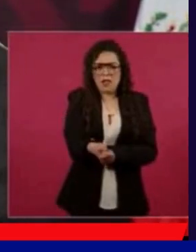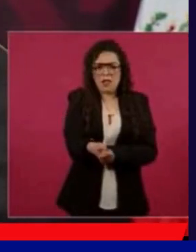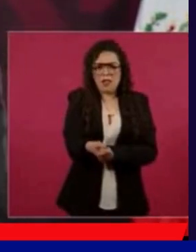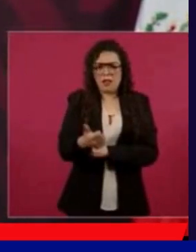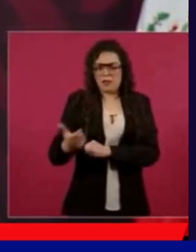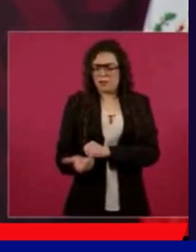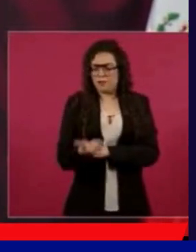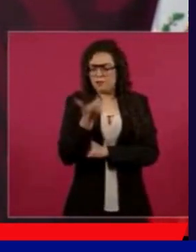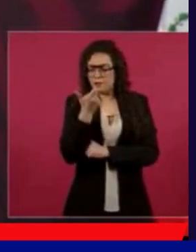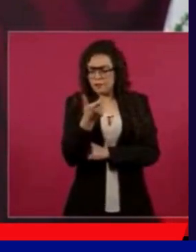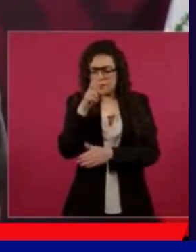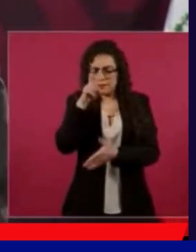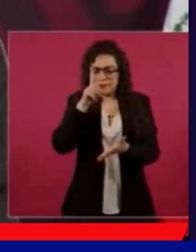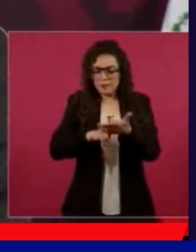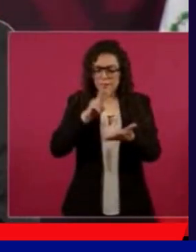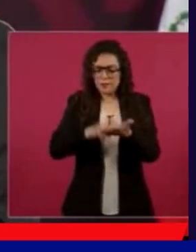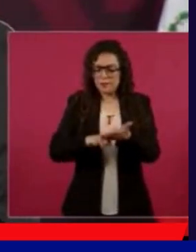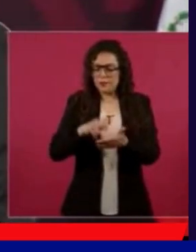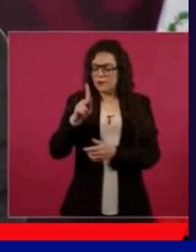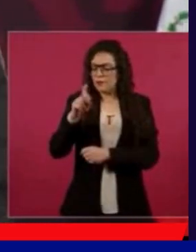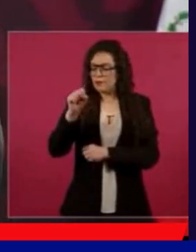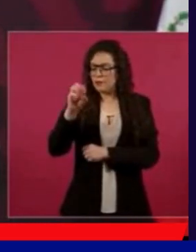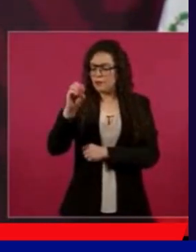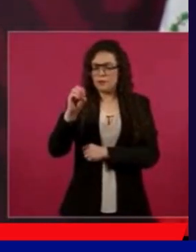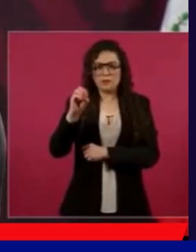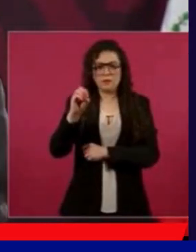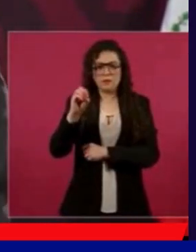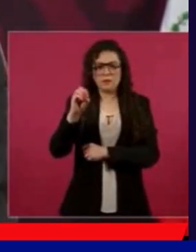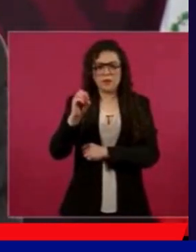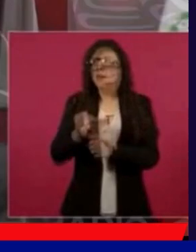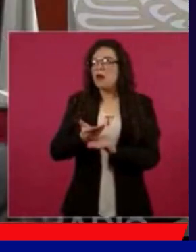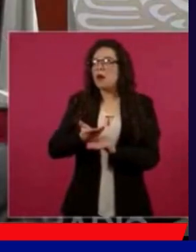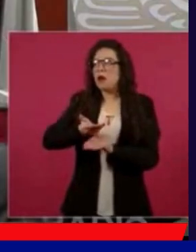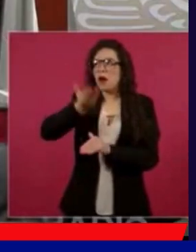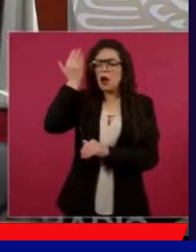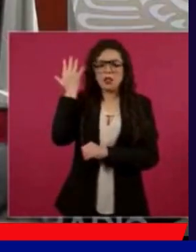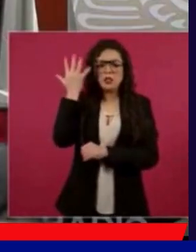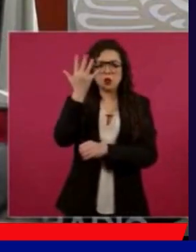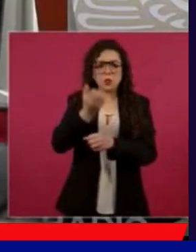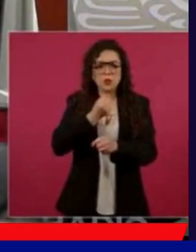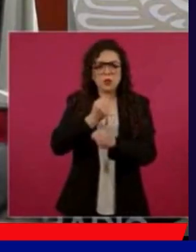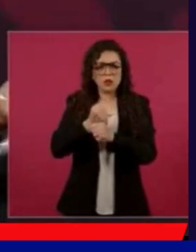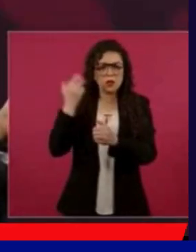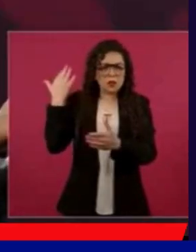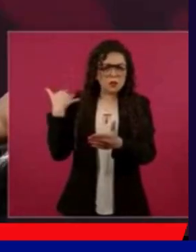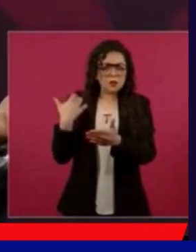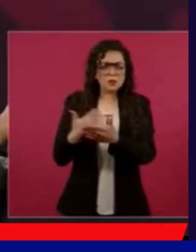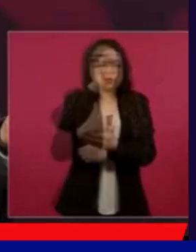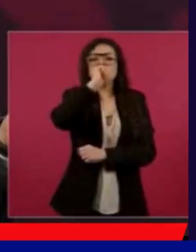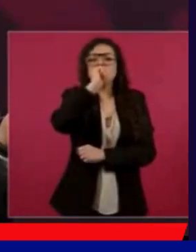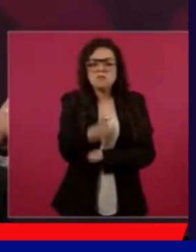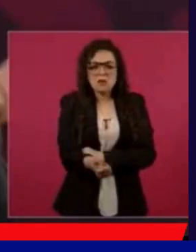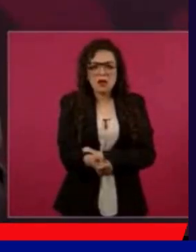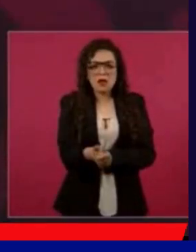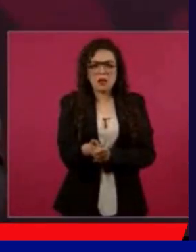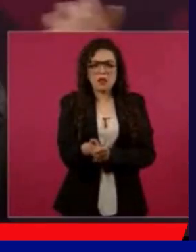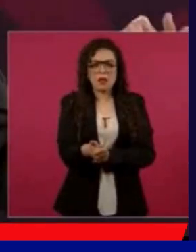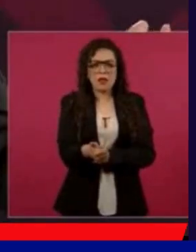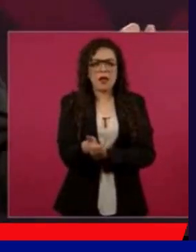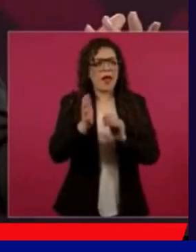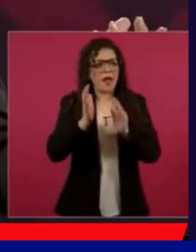instó a Salinas pliego a abstenerse de utilizar los medios de comunicación como herramientas de presión sobre las autoridades